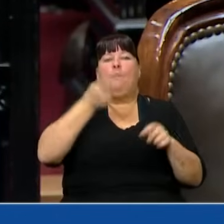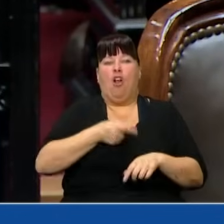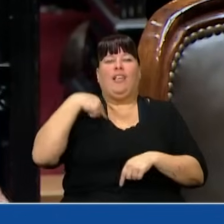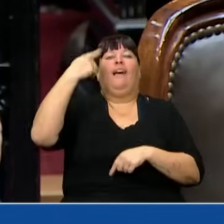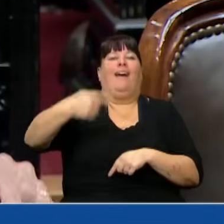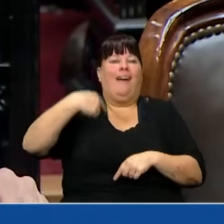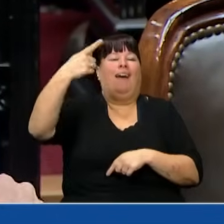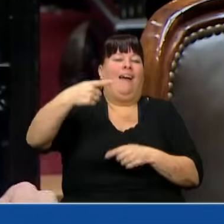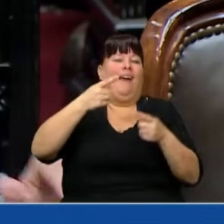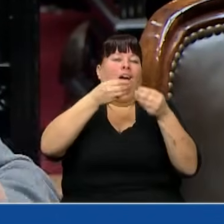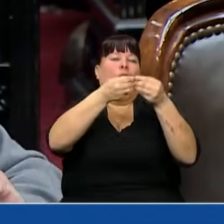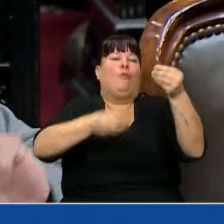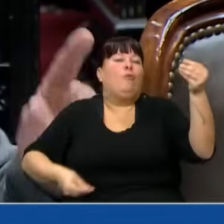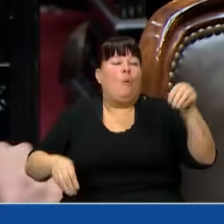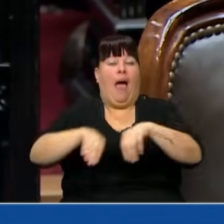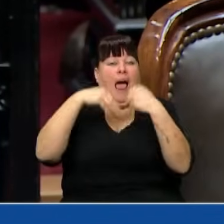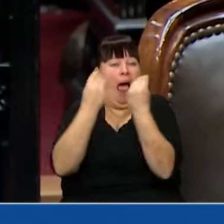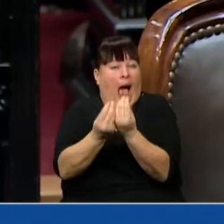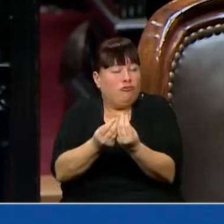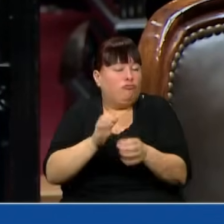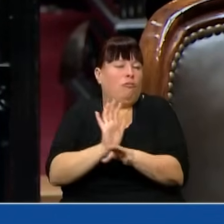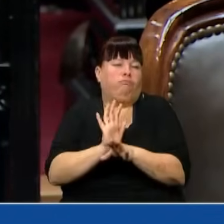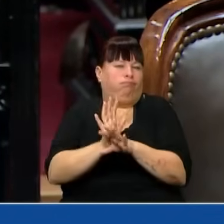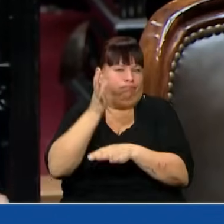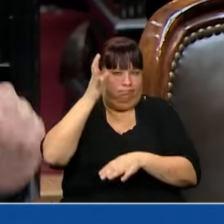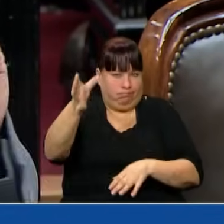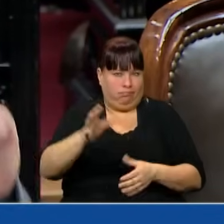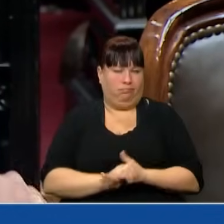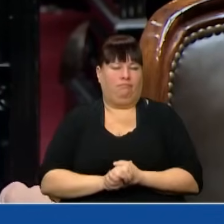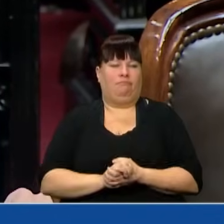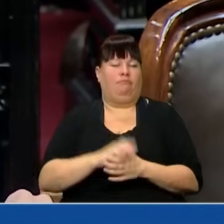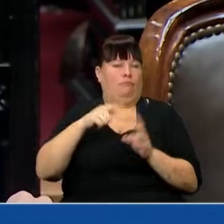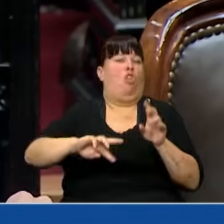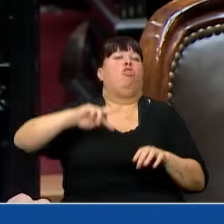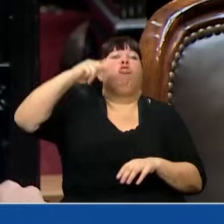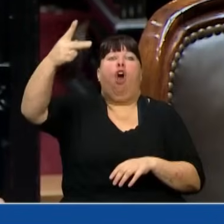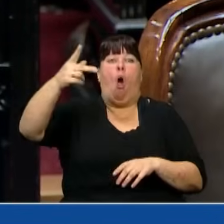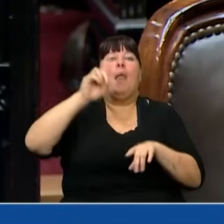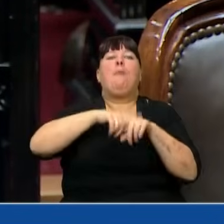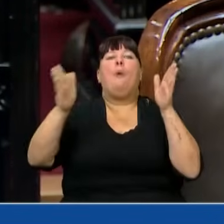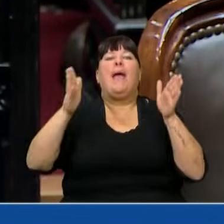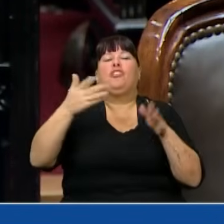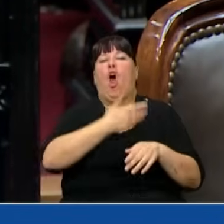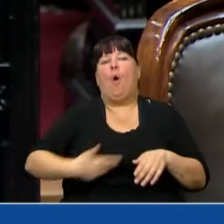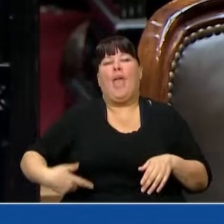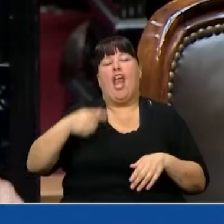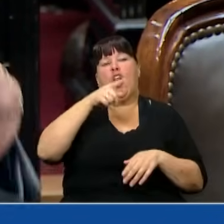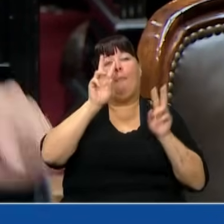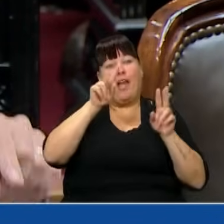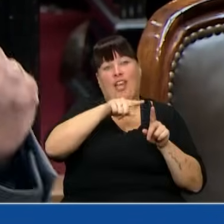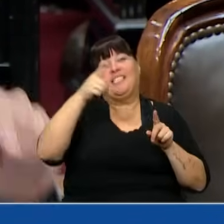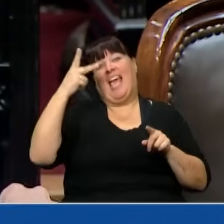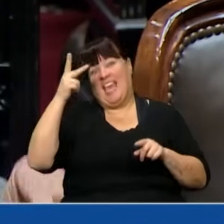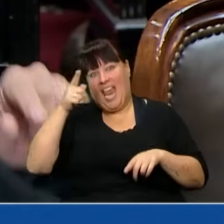otro momento. Al final, el gasto fiscal está desbocado, se duplicó durante el peronismo kirchnerista y